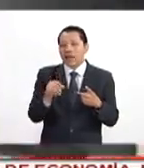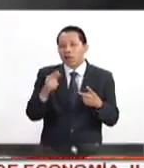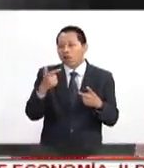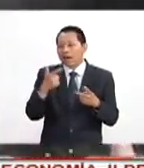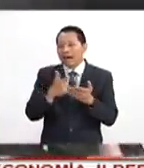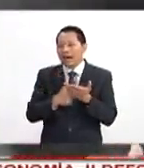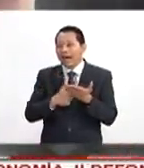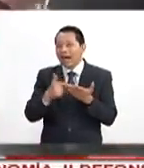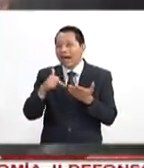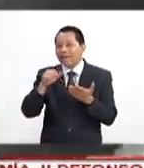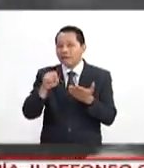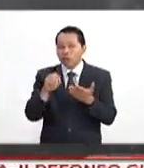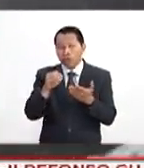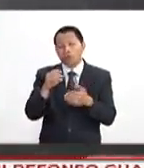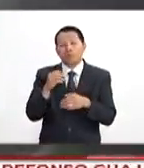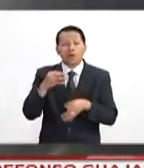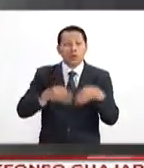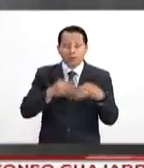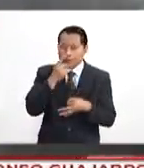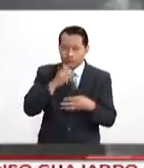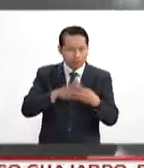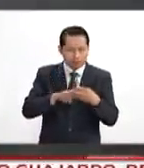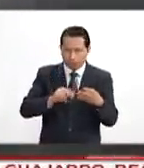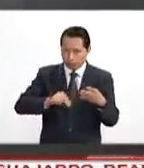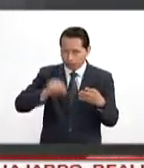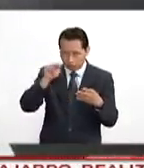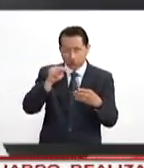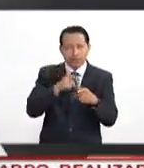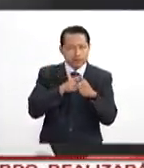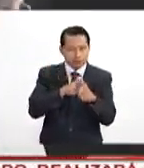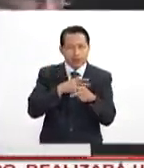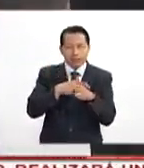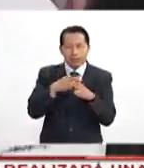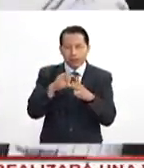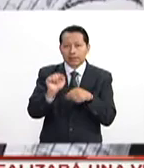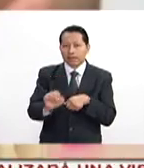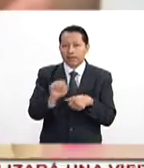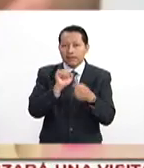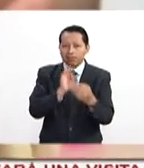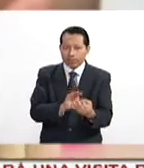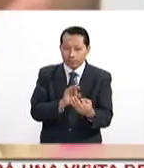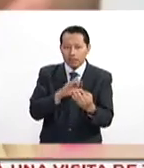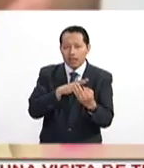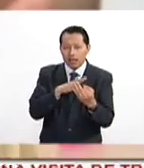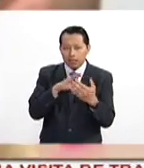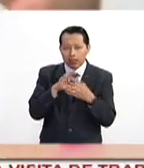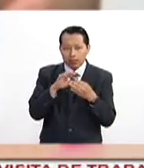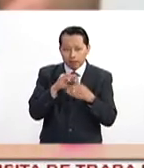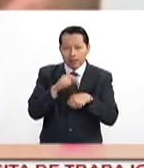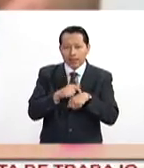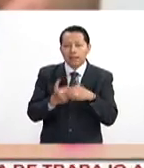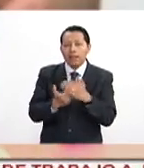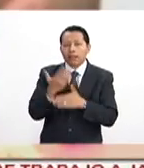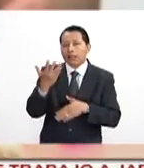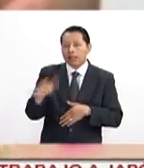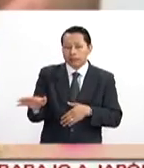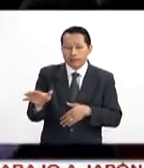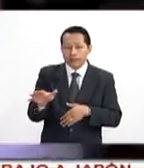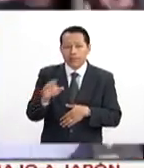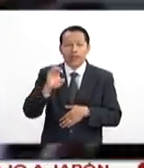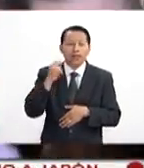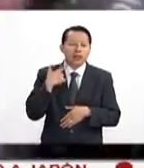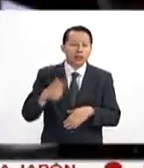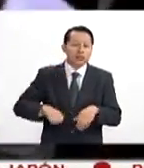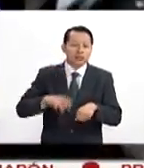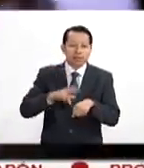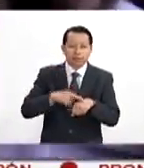que permanecerá en el reclusorio norte, esto por lo menos hasta la audiencia del sábado, que se realizará a las 10 de la mañana. El